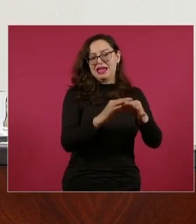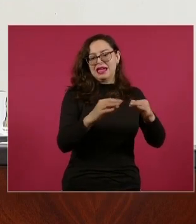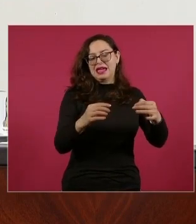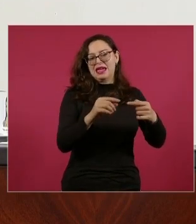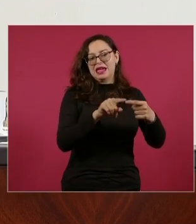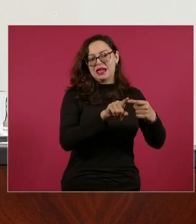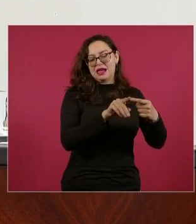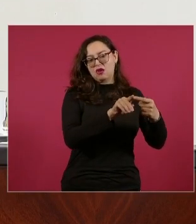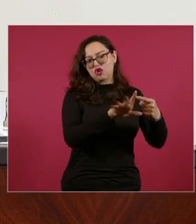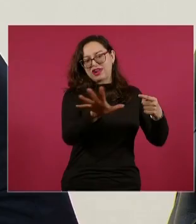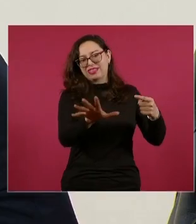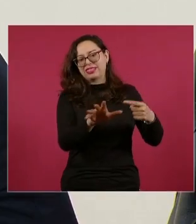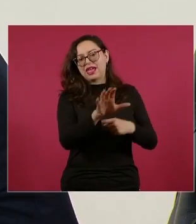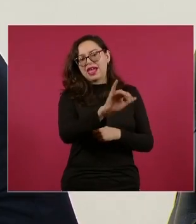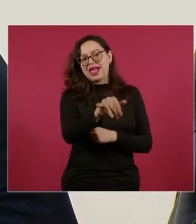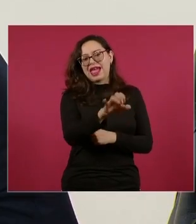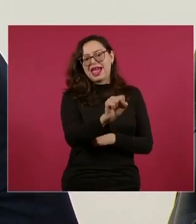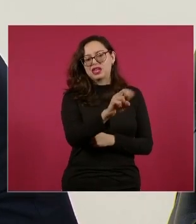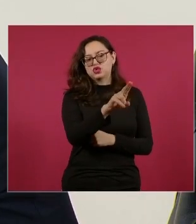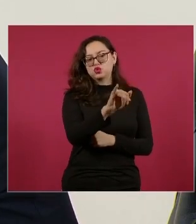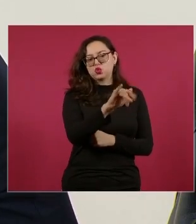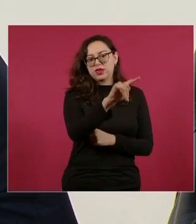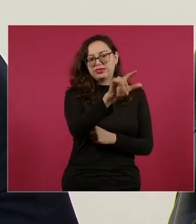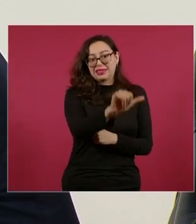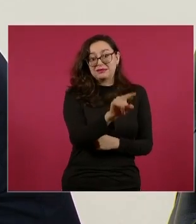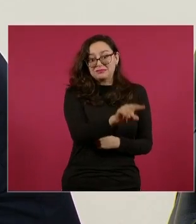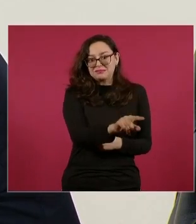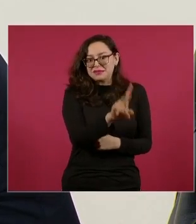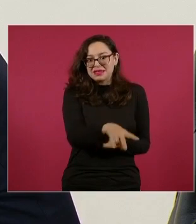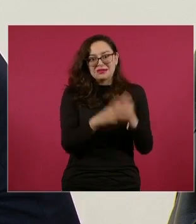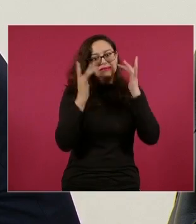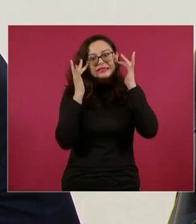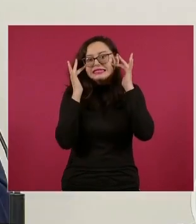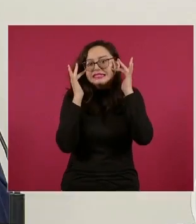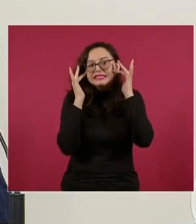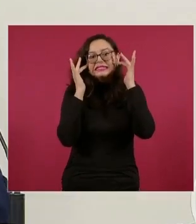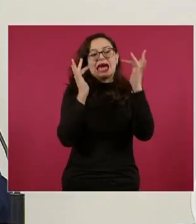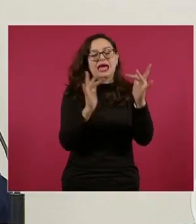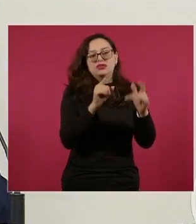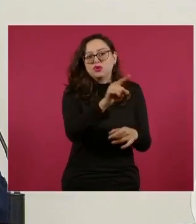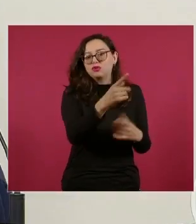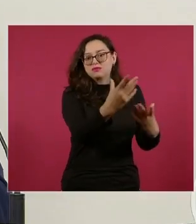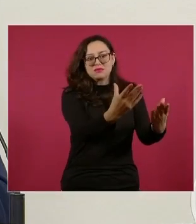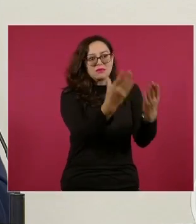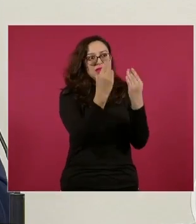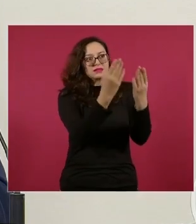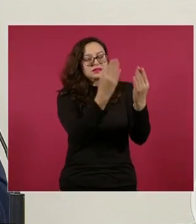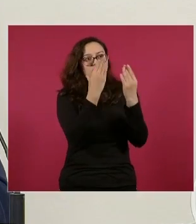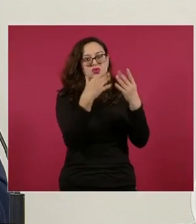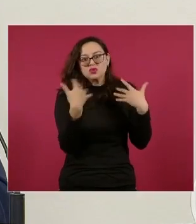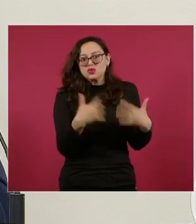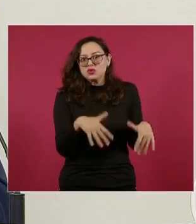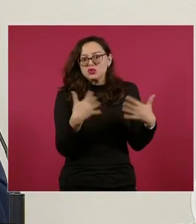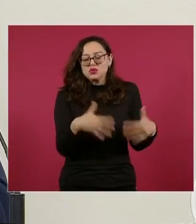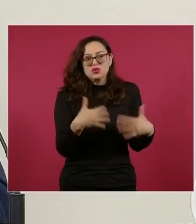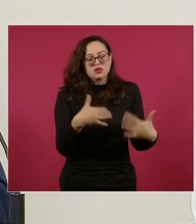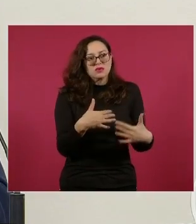que me ayudó en mi formación, en lo que soy, así como el maestro Lara en la